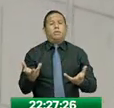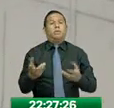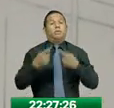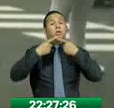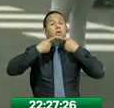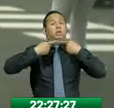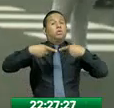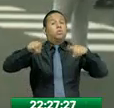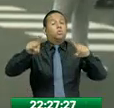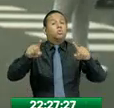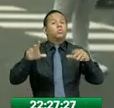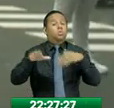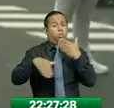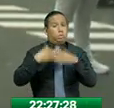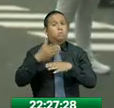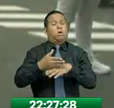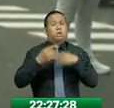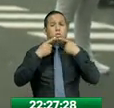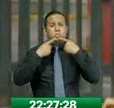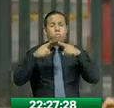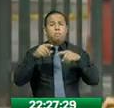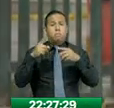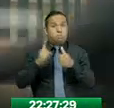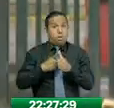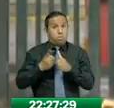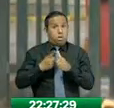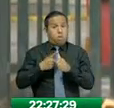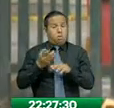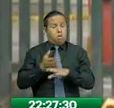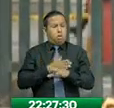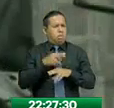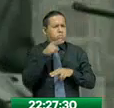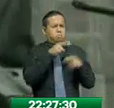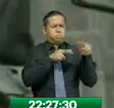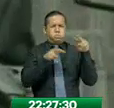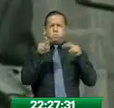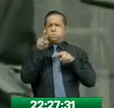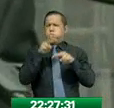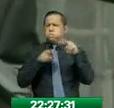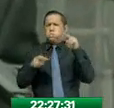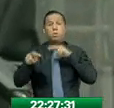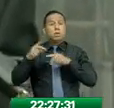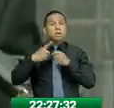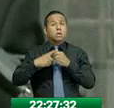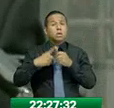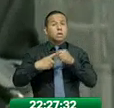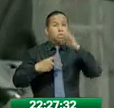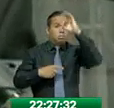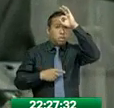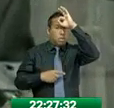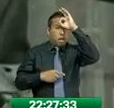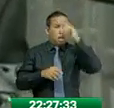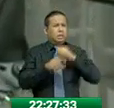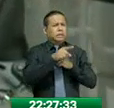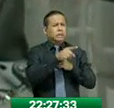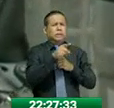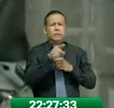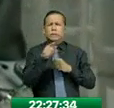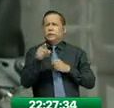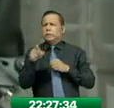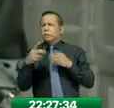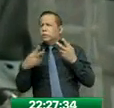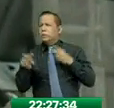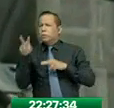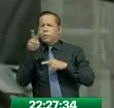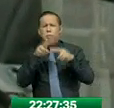las autoridades posterior a recorridos que realizaron por varios hospitales de Quito. Nos ha llegado la explosión de